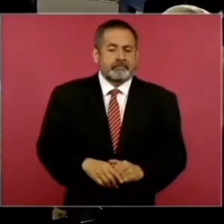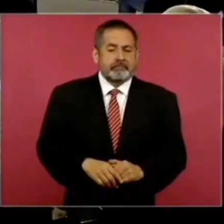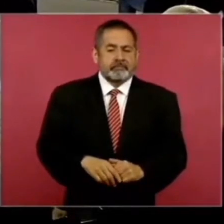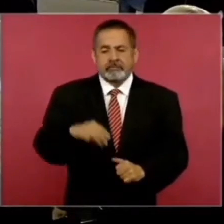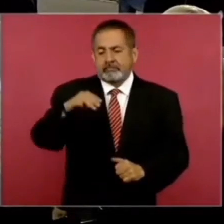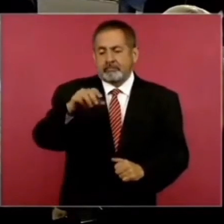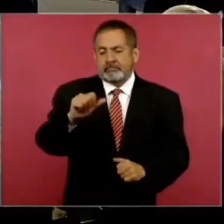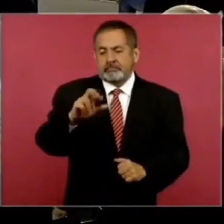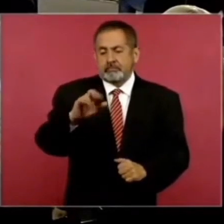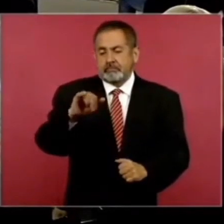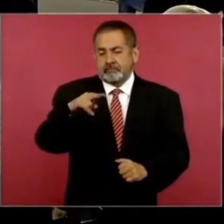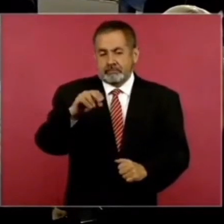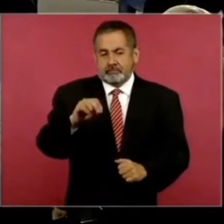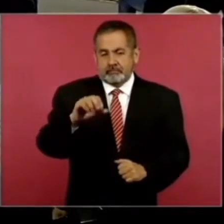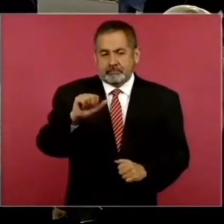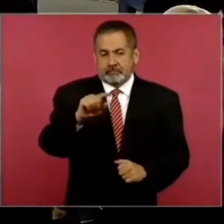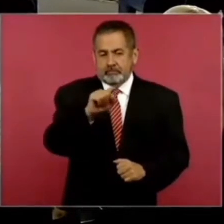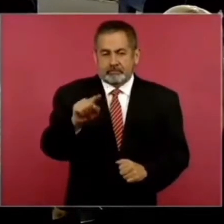Mariano Azuela,